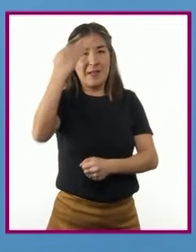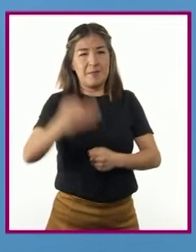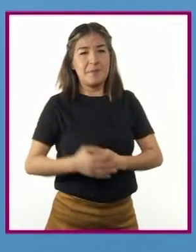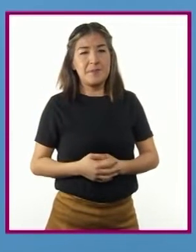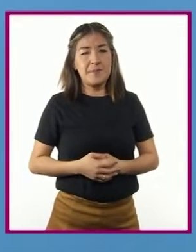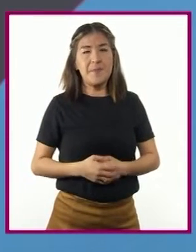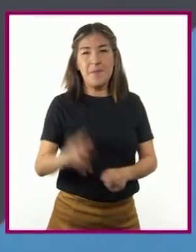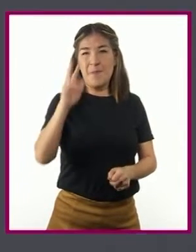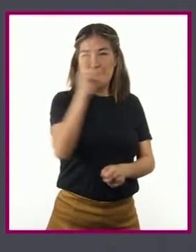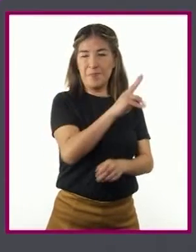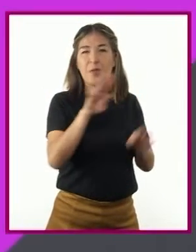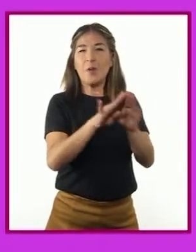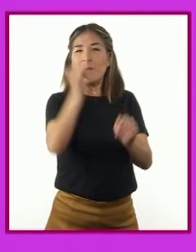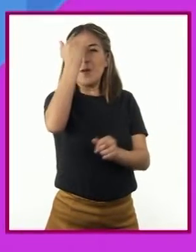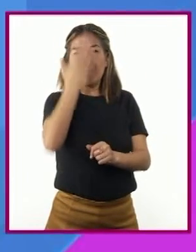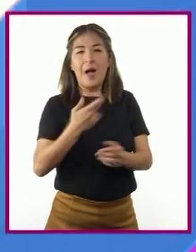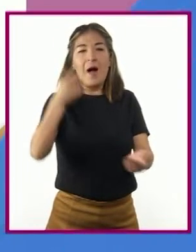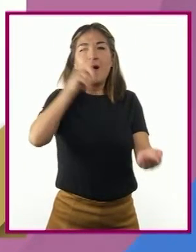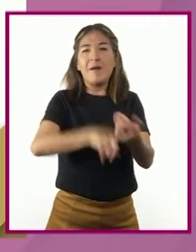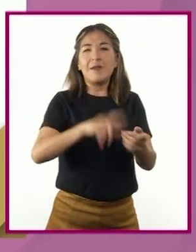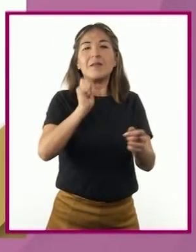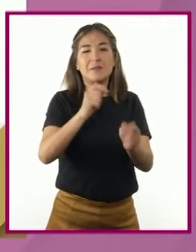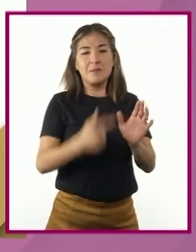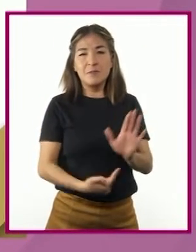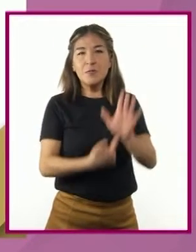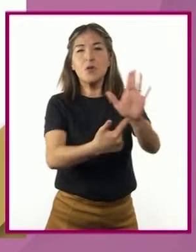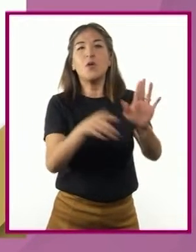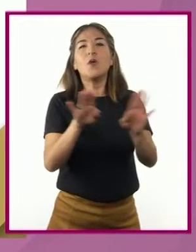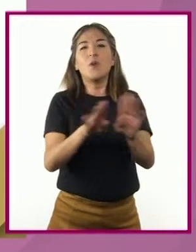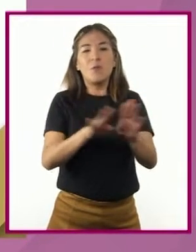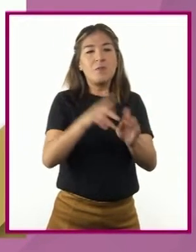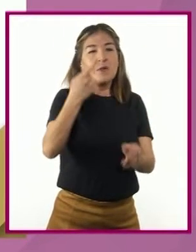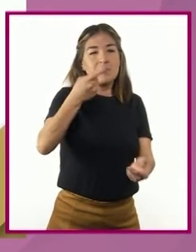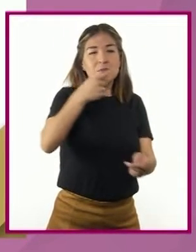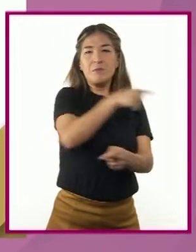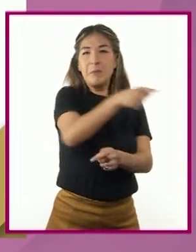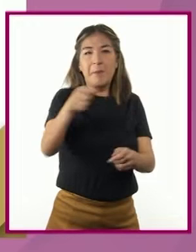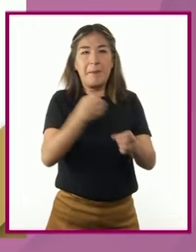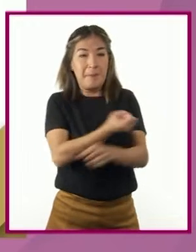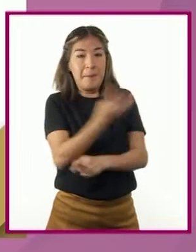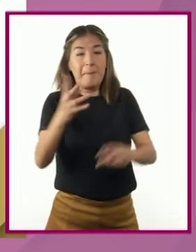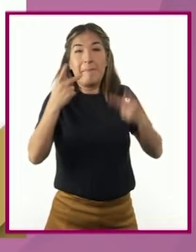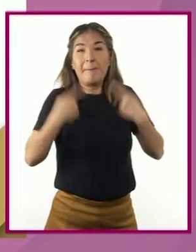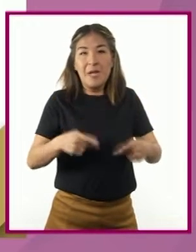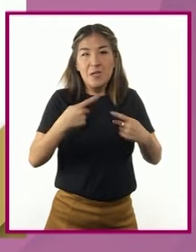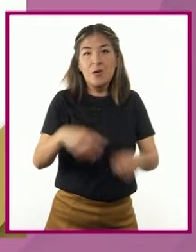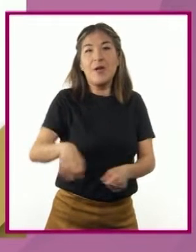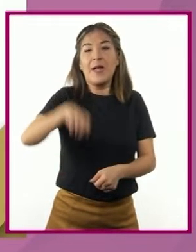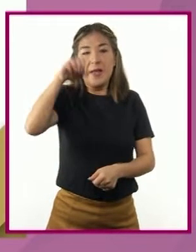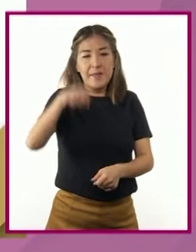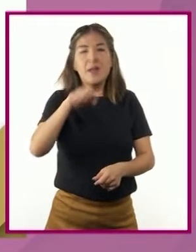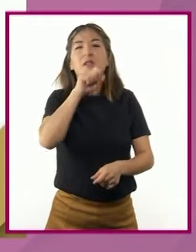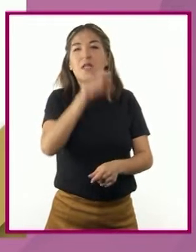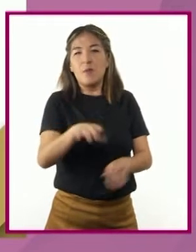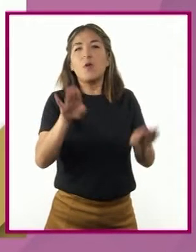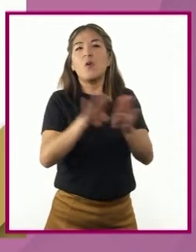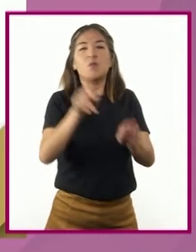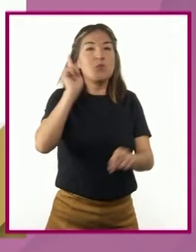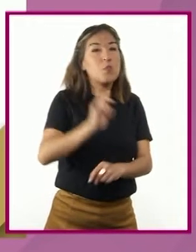siguientes gráficas se muestra la evolución de la composición de la población por grupos de edad y género. En México,